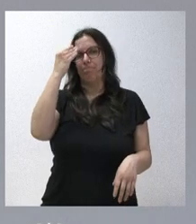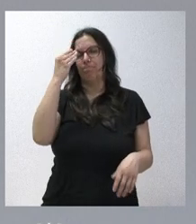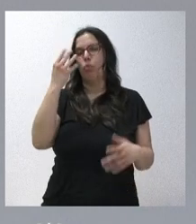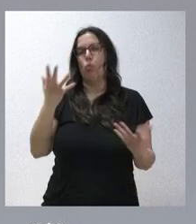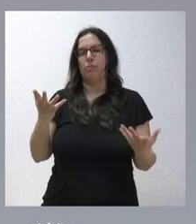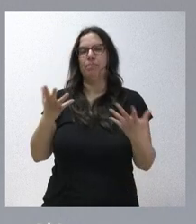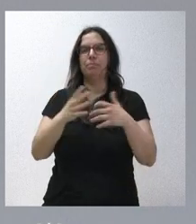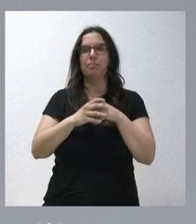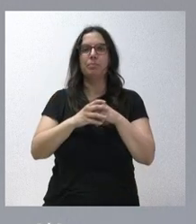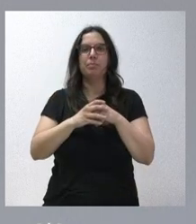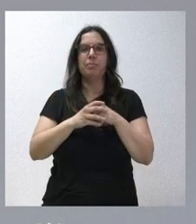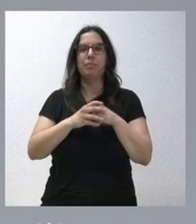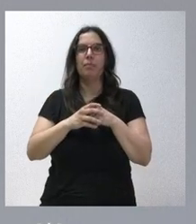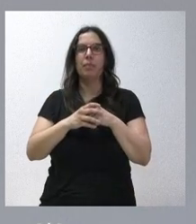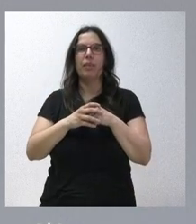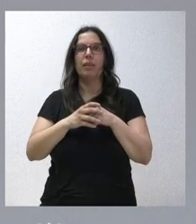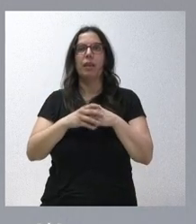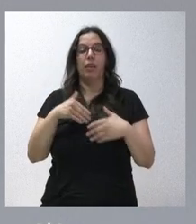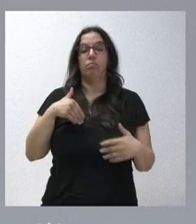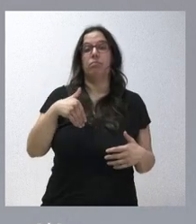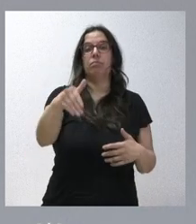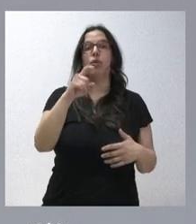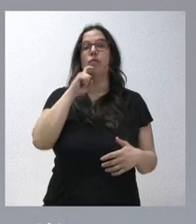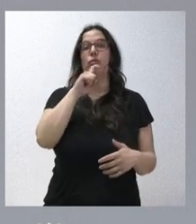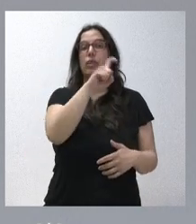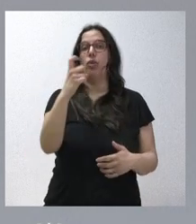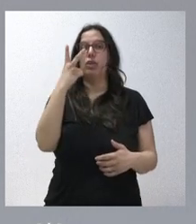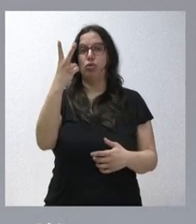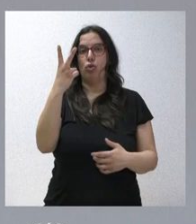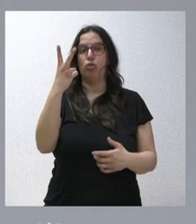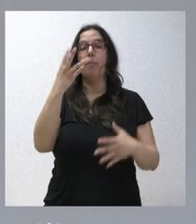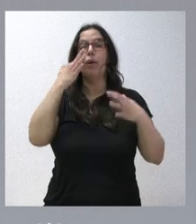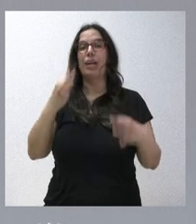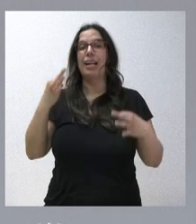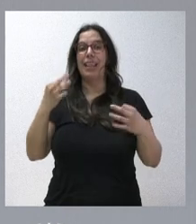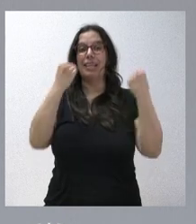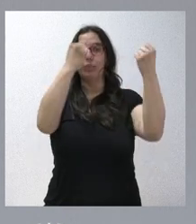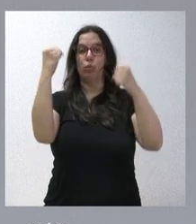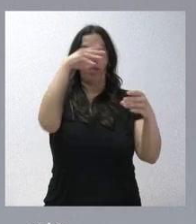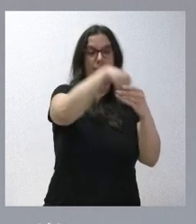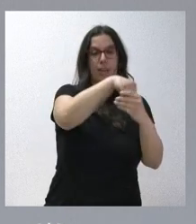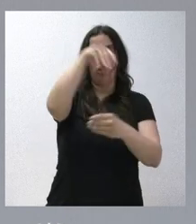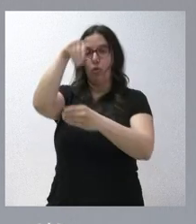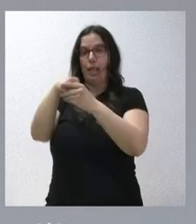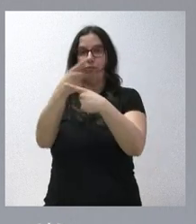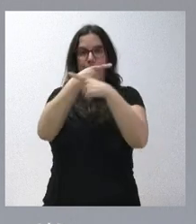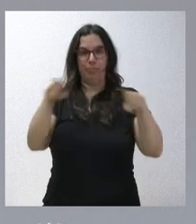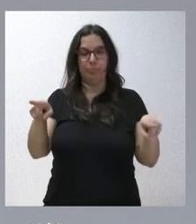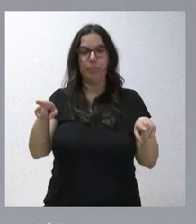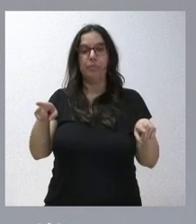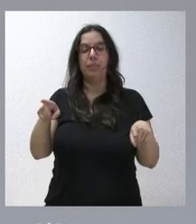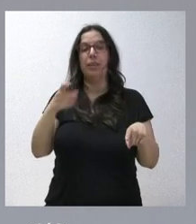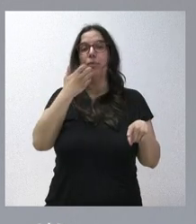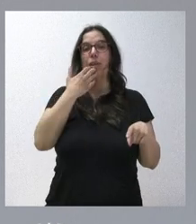premisa llegará a haber dos fundaciones pero a dos instituciones distintas por un lado está las cortes de